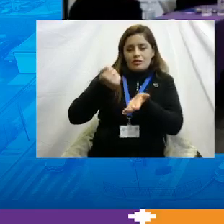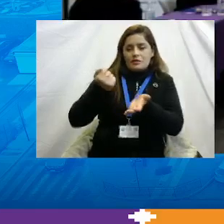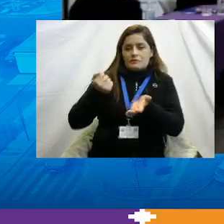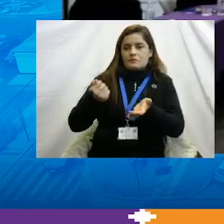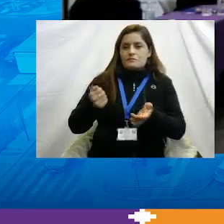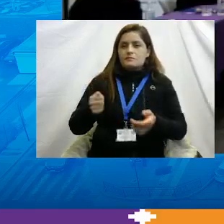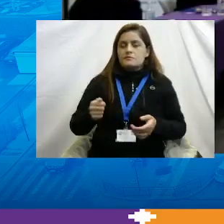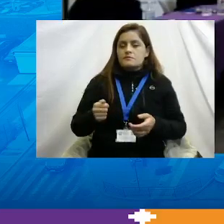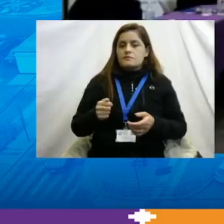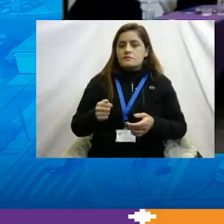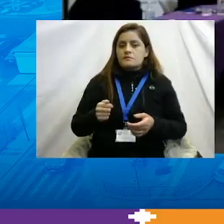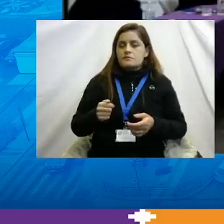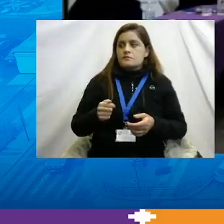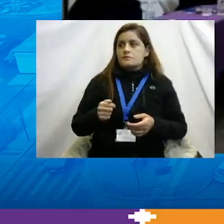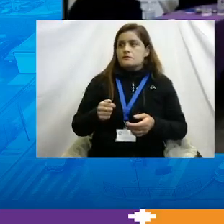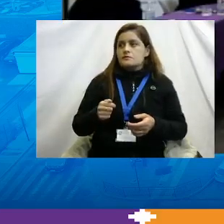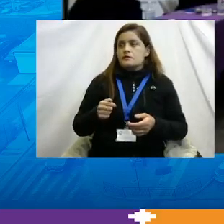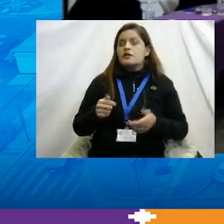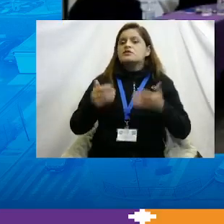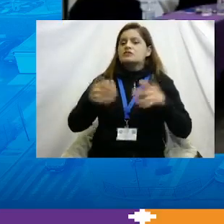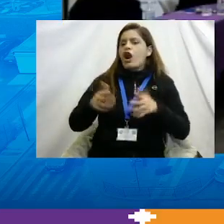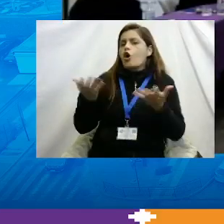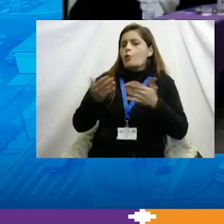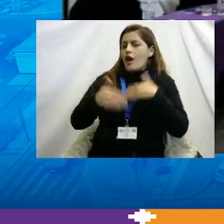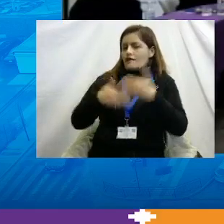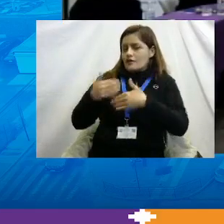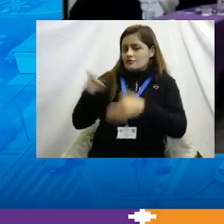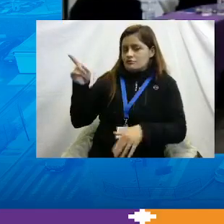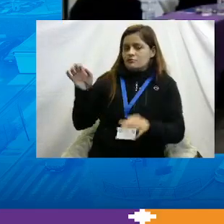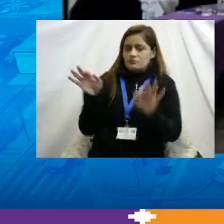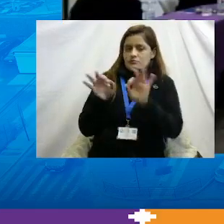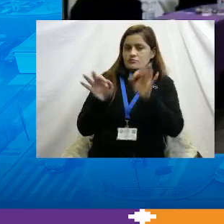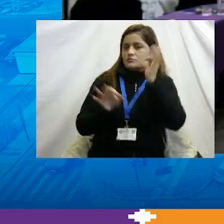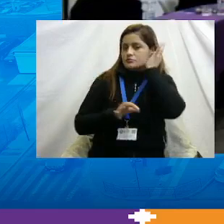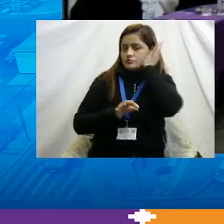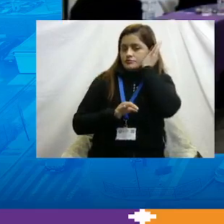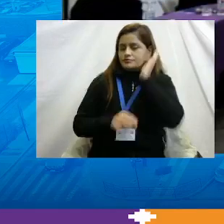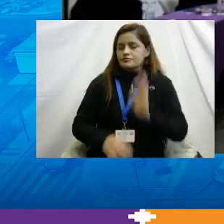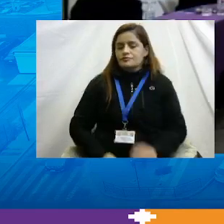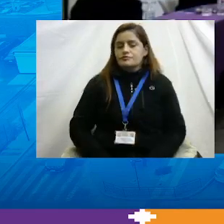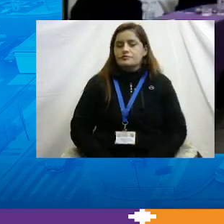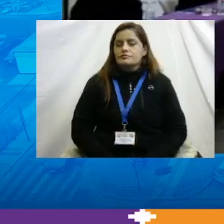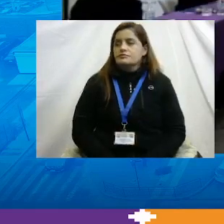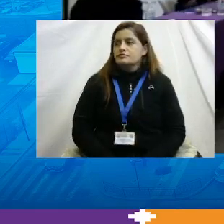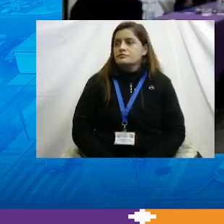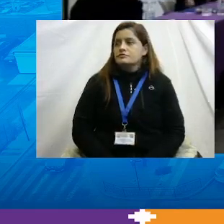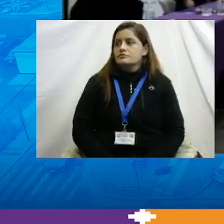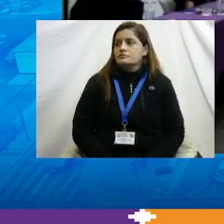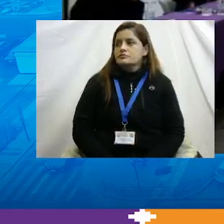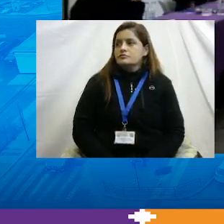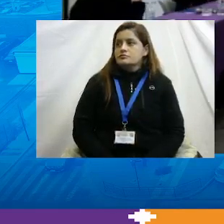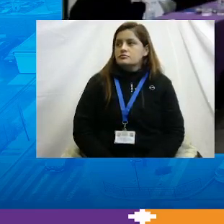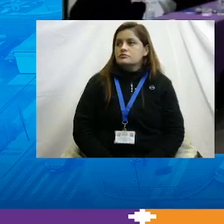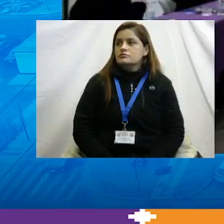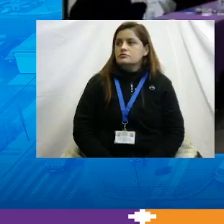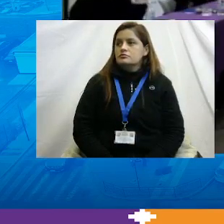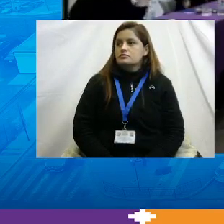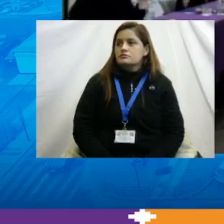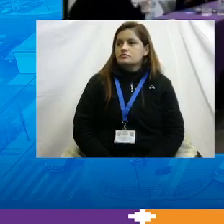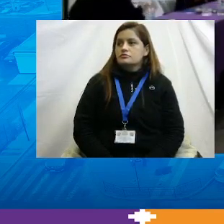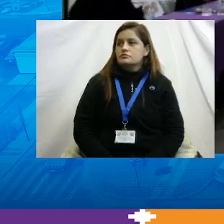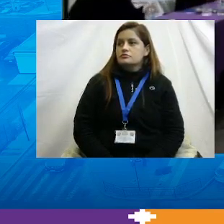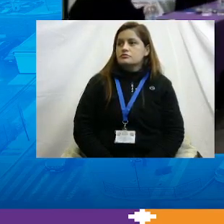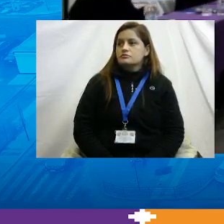aprobación del listado de renovación de patentes y, salvadas excepciones, también han tenido dificultades,